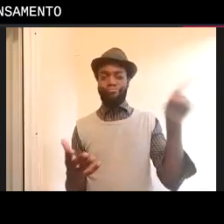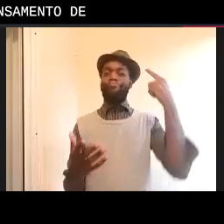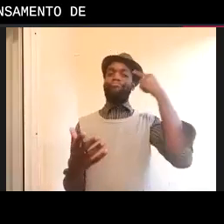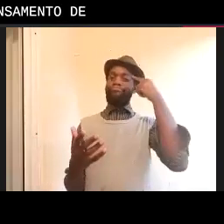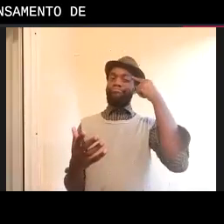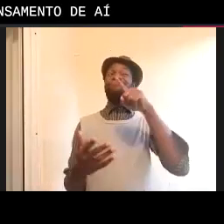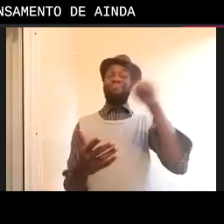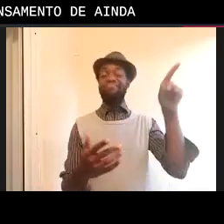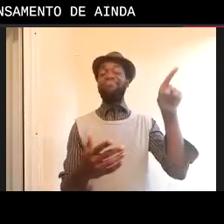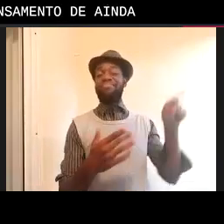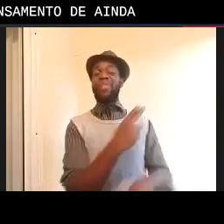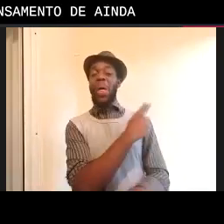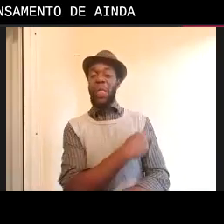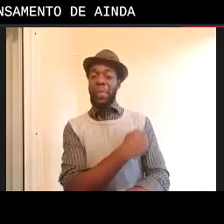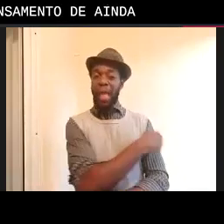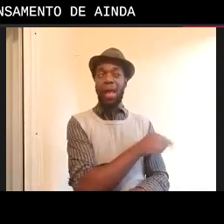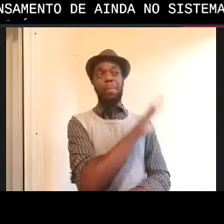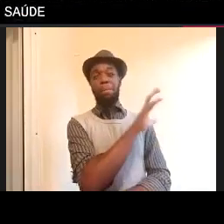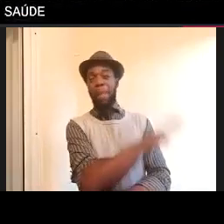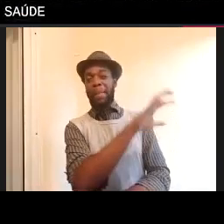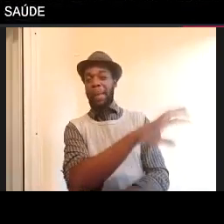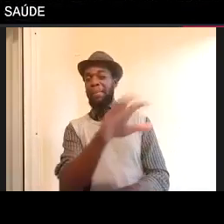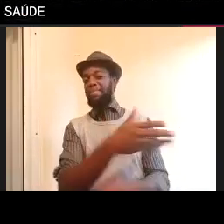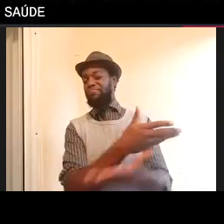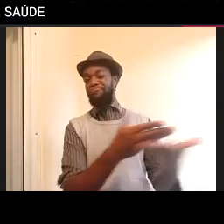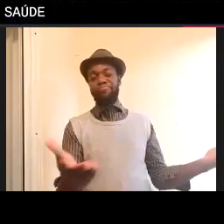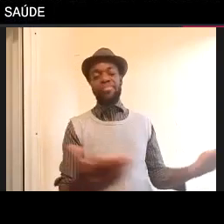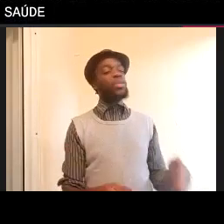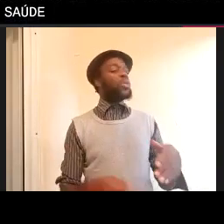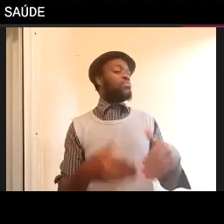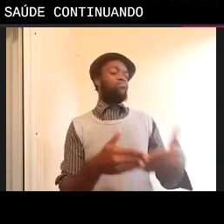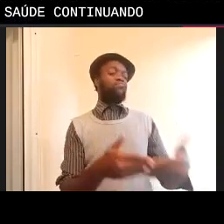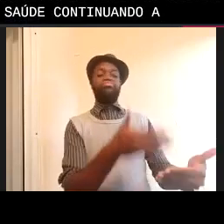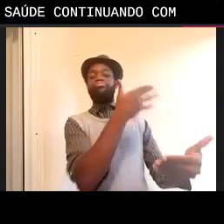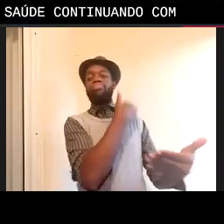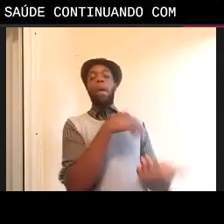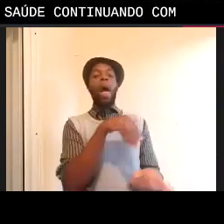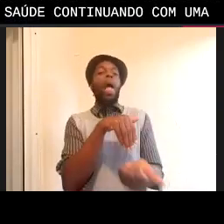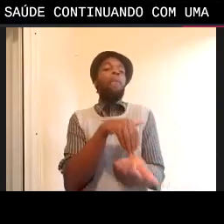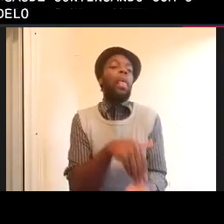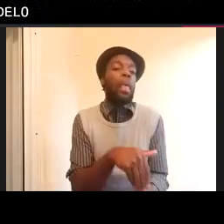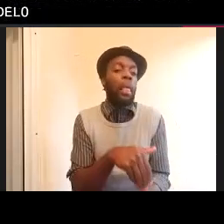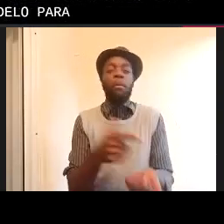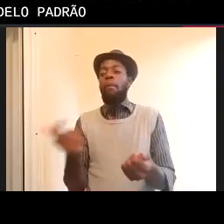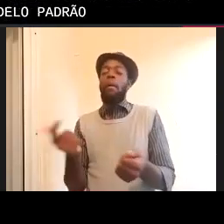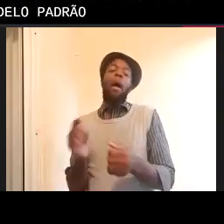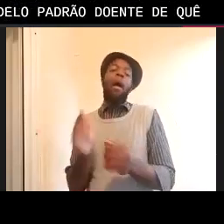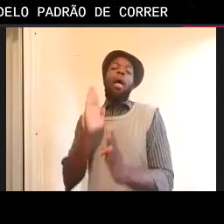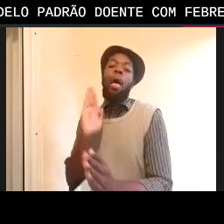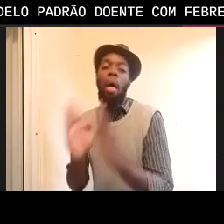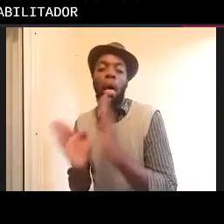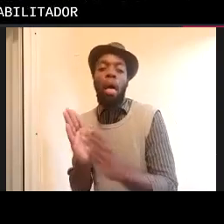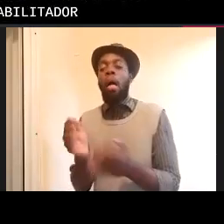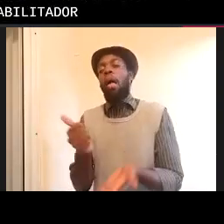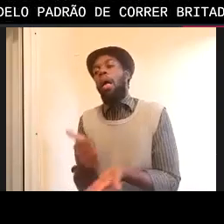de salud sigue con este modelo médico rehabilitador. Y entonces